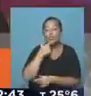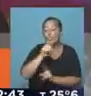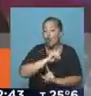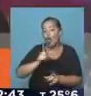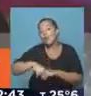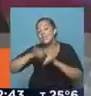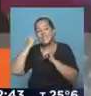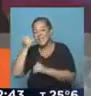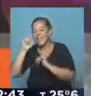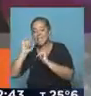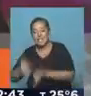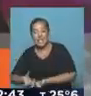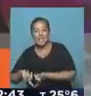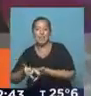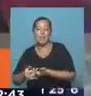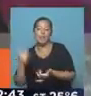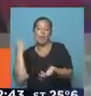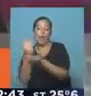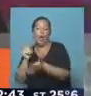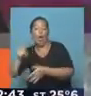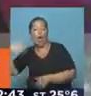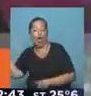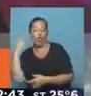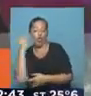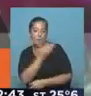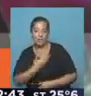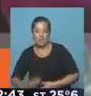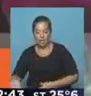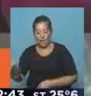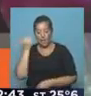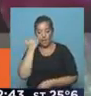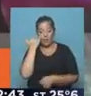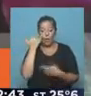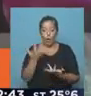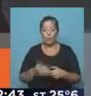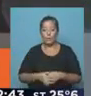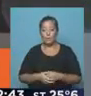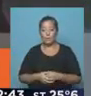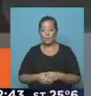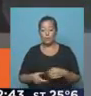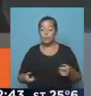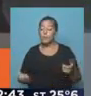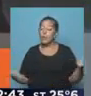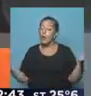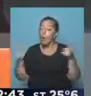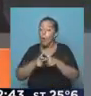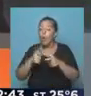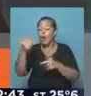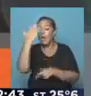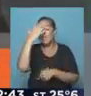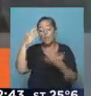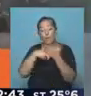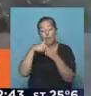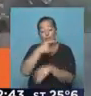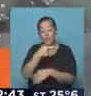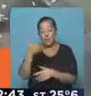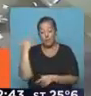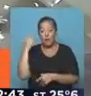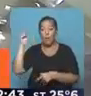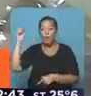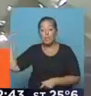asegurado al candidato opositor y evidentemente después de la reunión con los 15 Fiscales que se mantuvo esta semana en